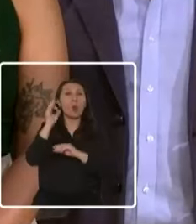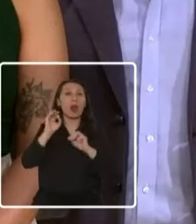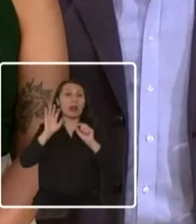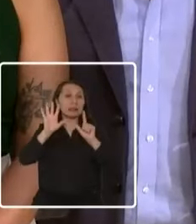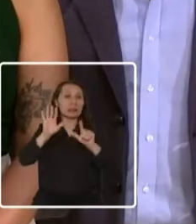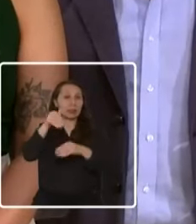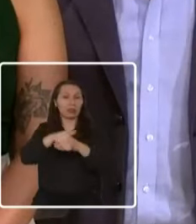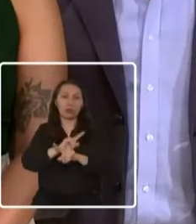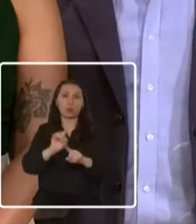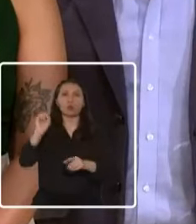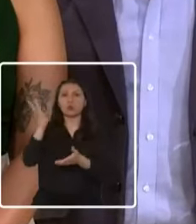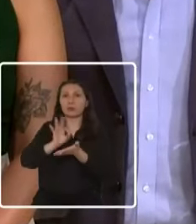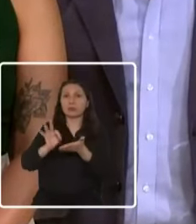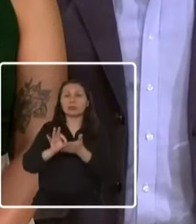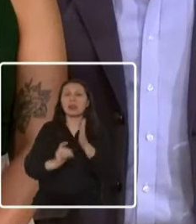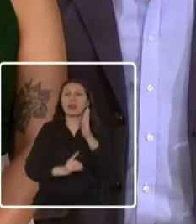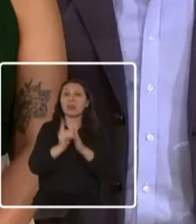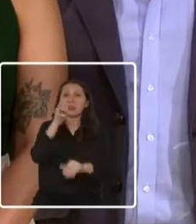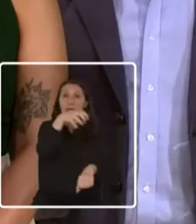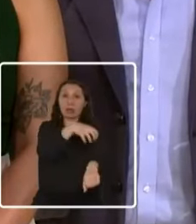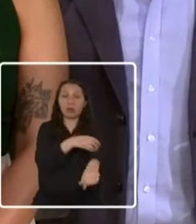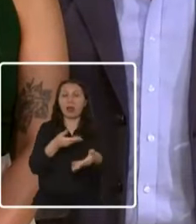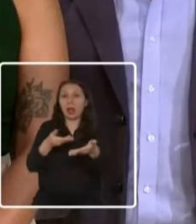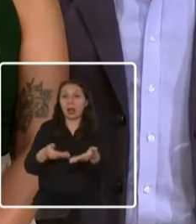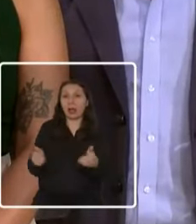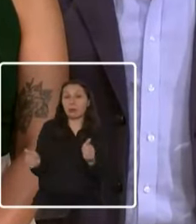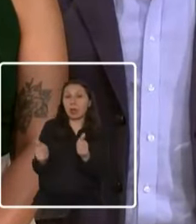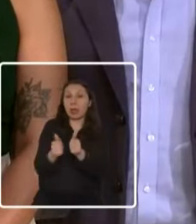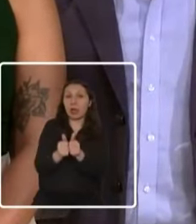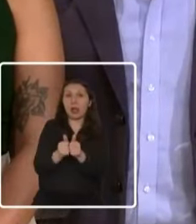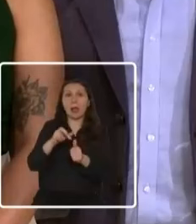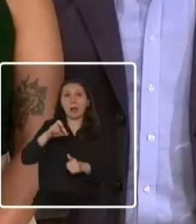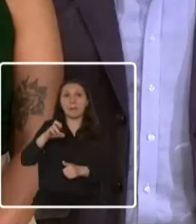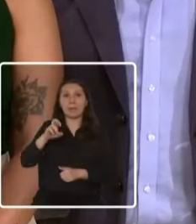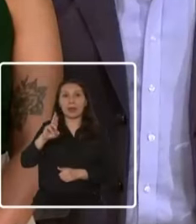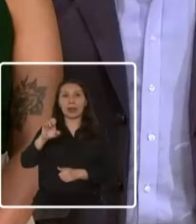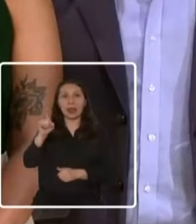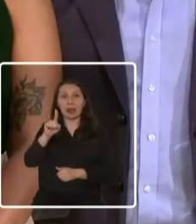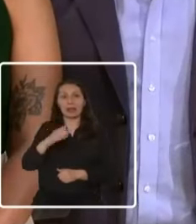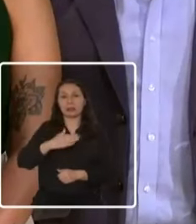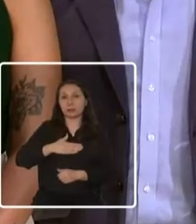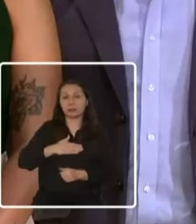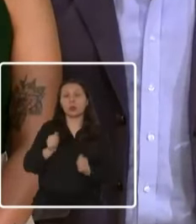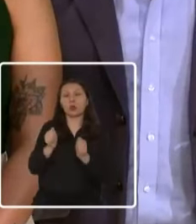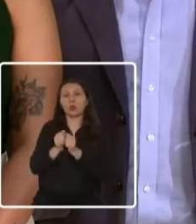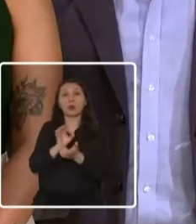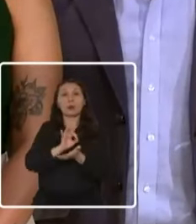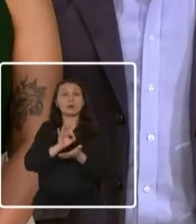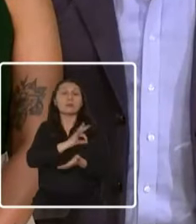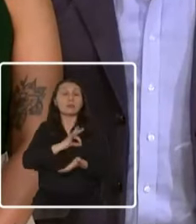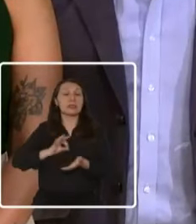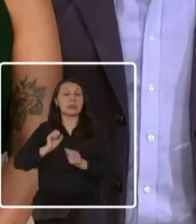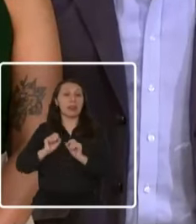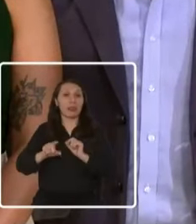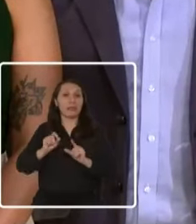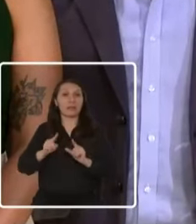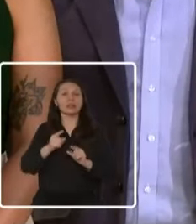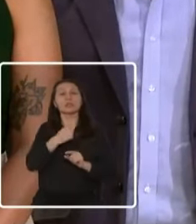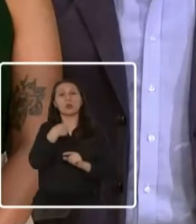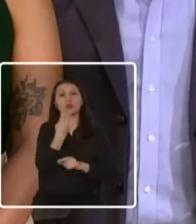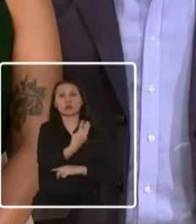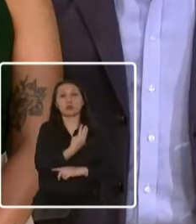horas, la subsecretaria de Desarrollo Regional presente aquí, quien me acompaña, Francisca Perales, quien habla, junto a la ministra de Defensa, nos vamos a